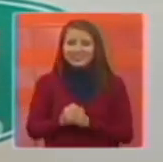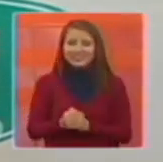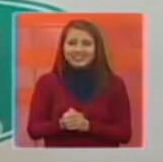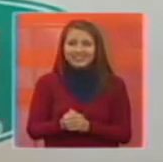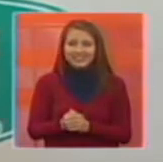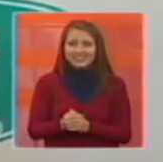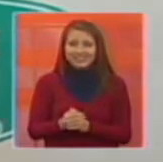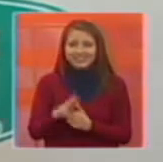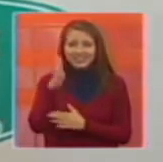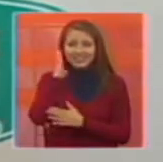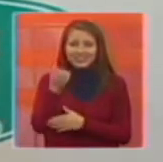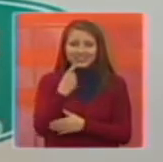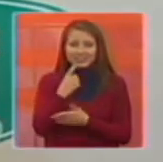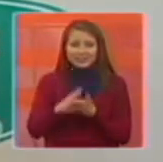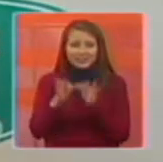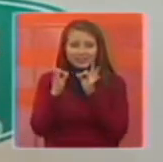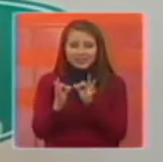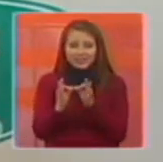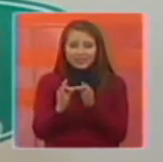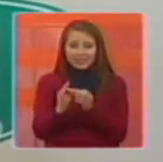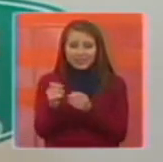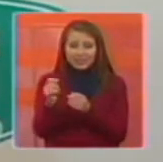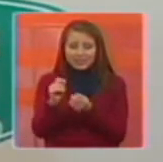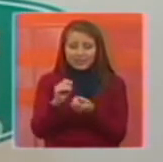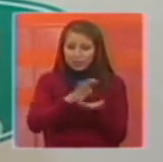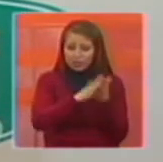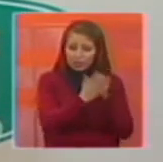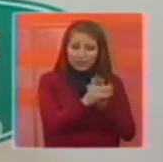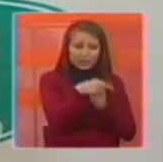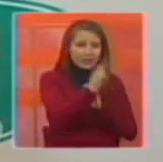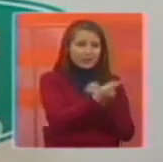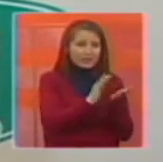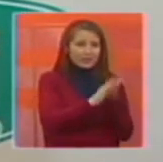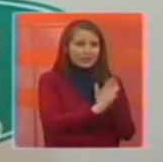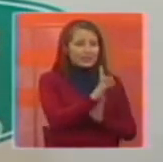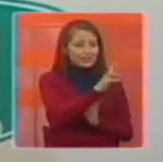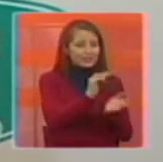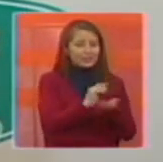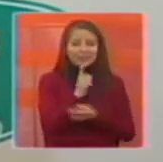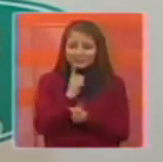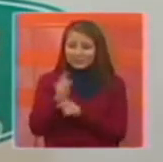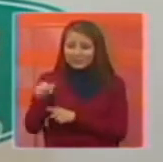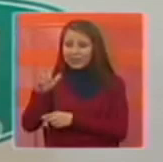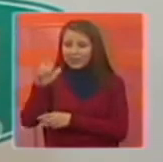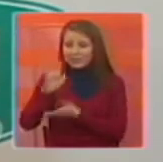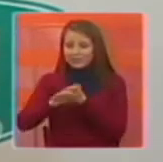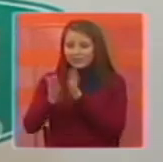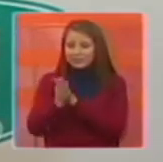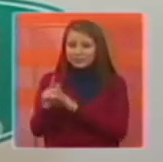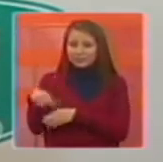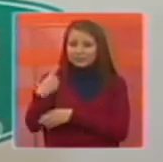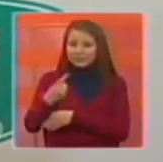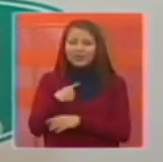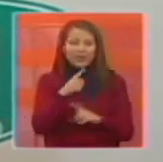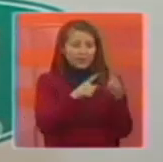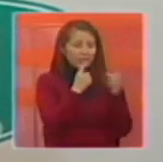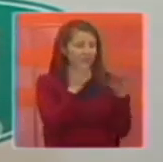de Cuenca, ¿qué día es exacto? Noviembre, ¿no? Sí, sí, el 3 de noviembre es las fiestas de acá en Cuenca. Sí, a veces me